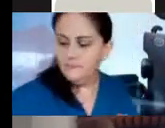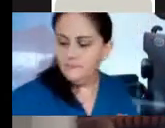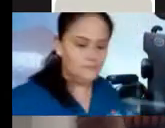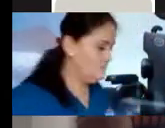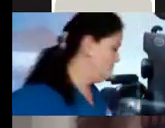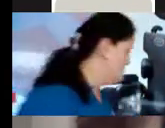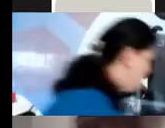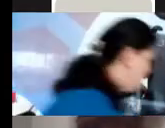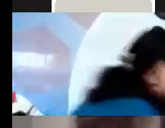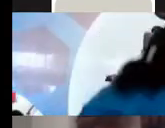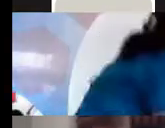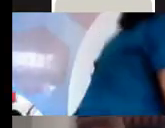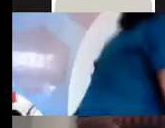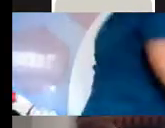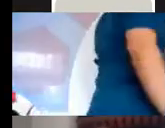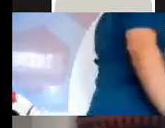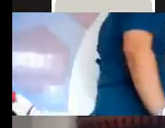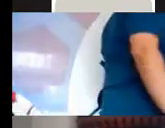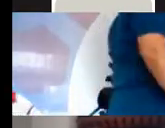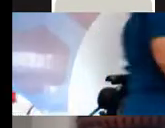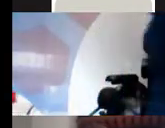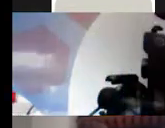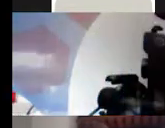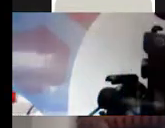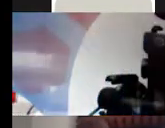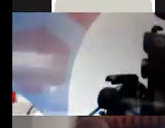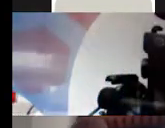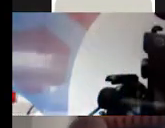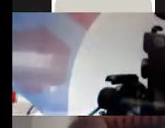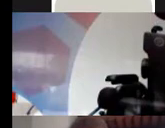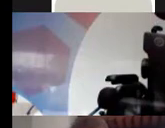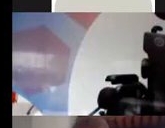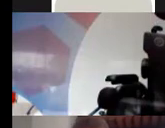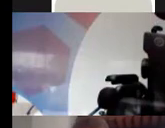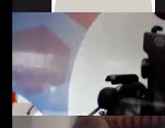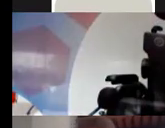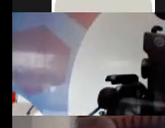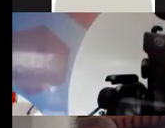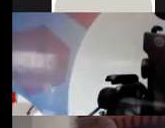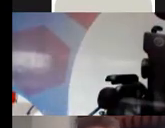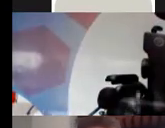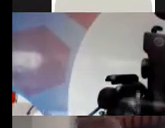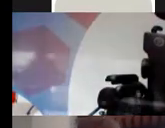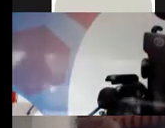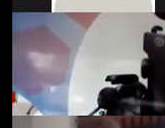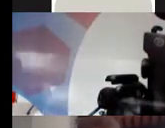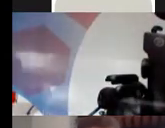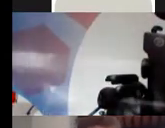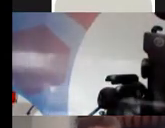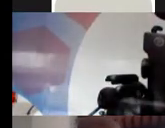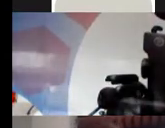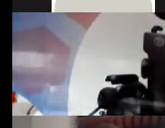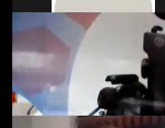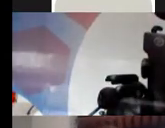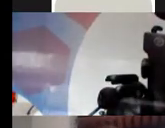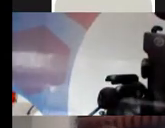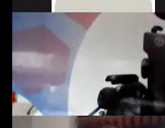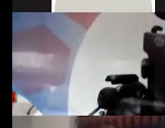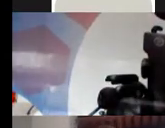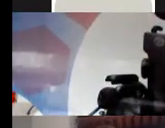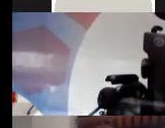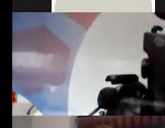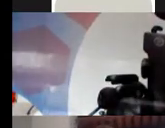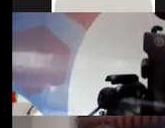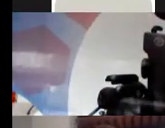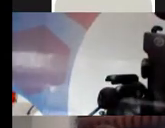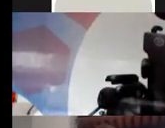pacientes en sillas motorizadas, gerontes, bariátricos, es importante ese sistema. Y en el cuarto diseño ven, por ejemplo, cómo